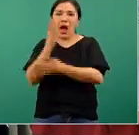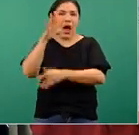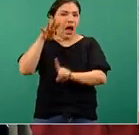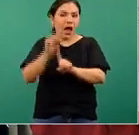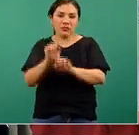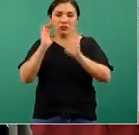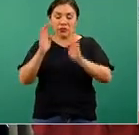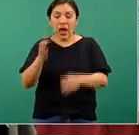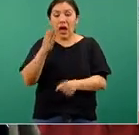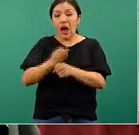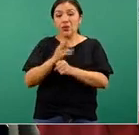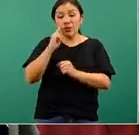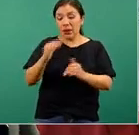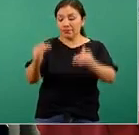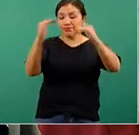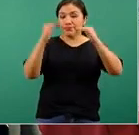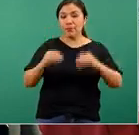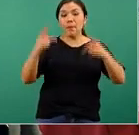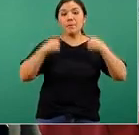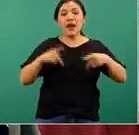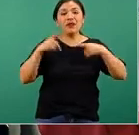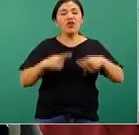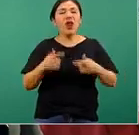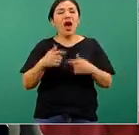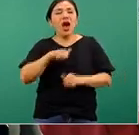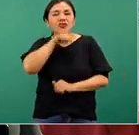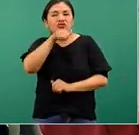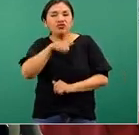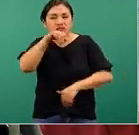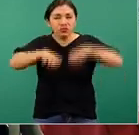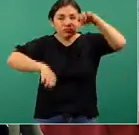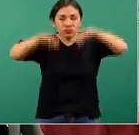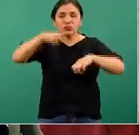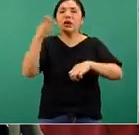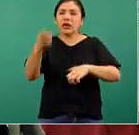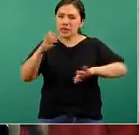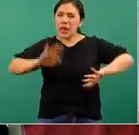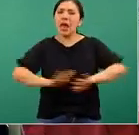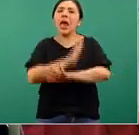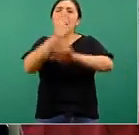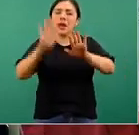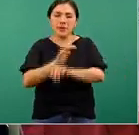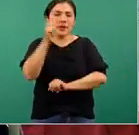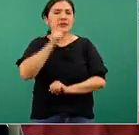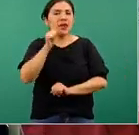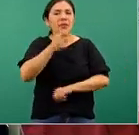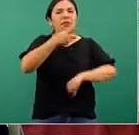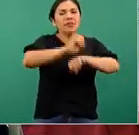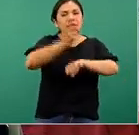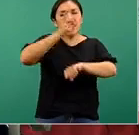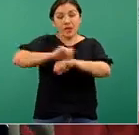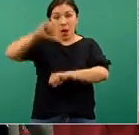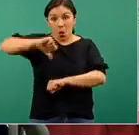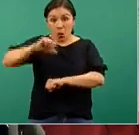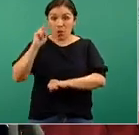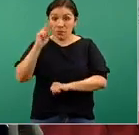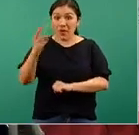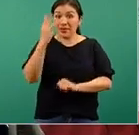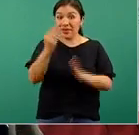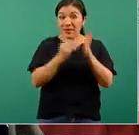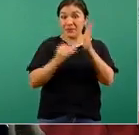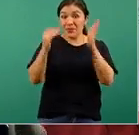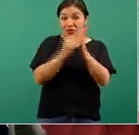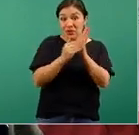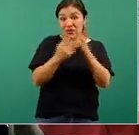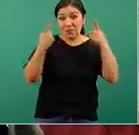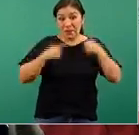y tenemos aquí las personas adultas mayores. Esta cifra sí cambia notoriamente día con día. Hoy pasa de 3 millones